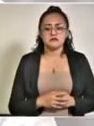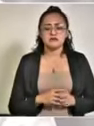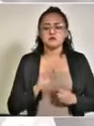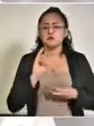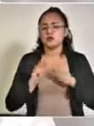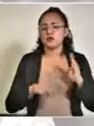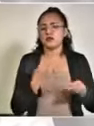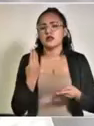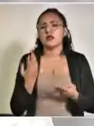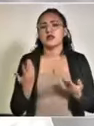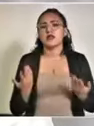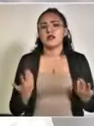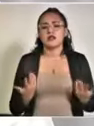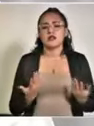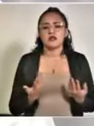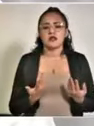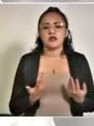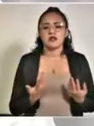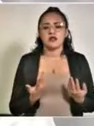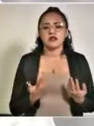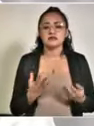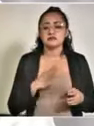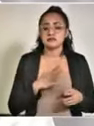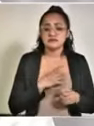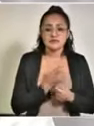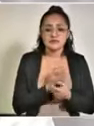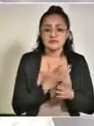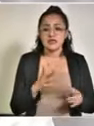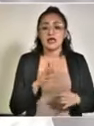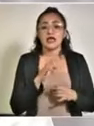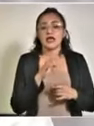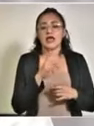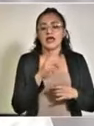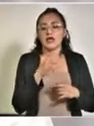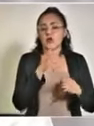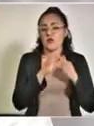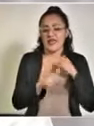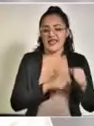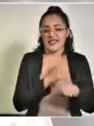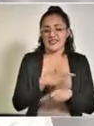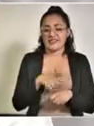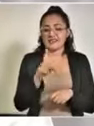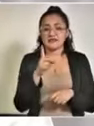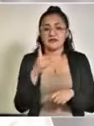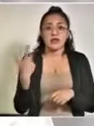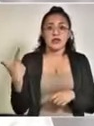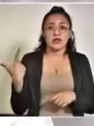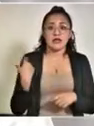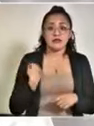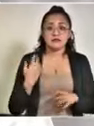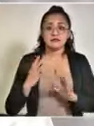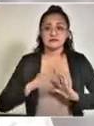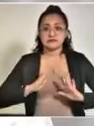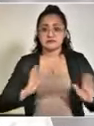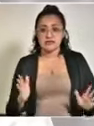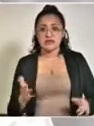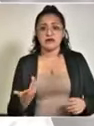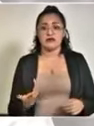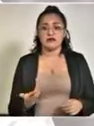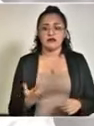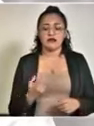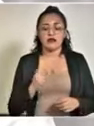mundiales de la aparición para fin de año de una vacuna, de un tratamiento,